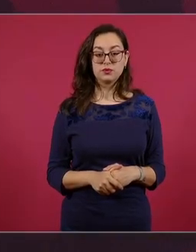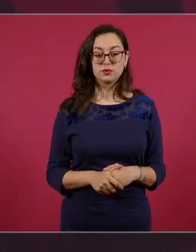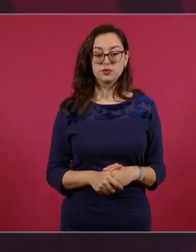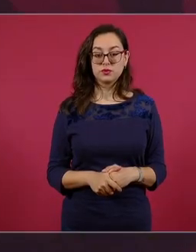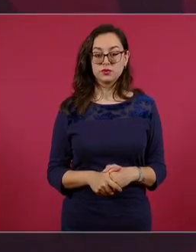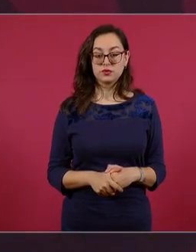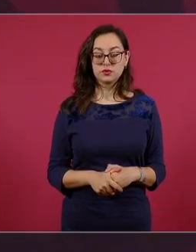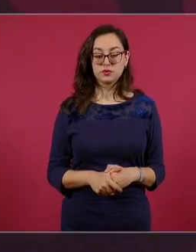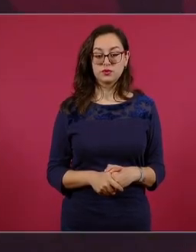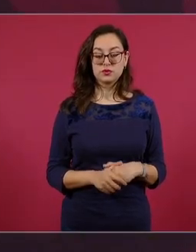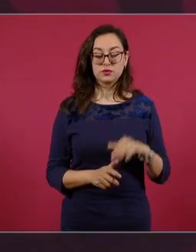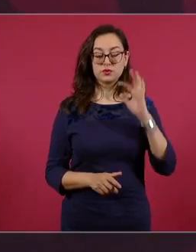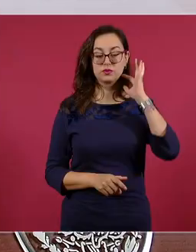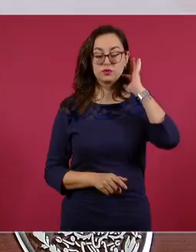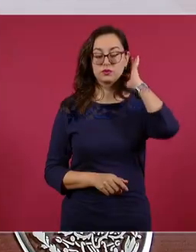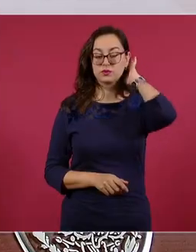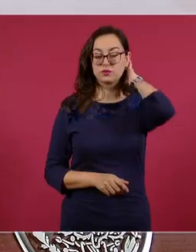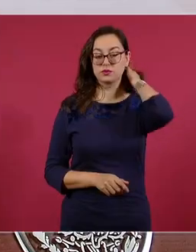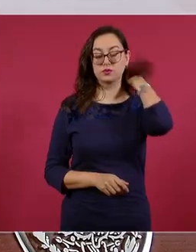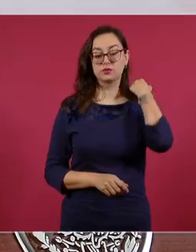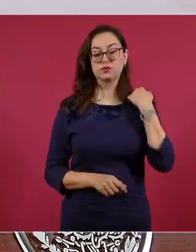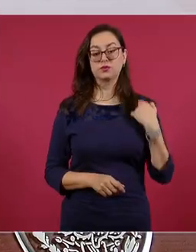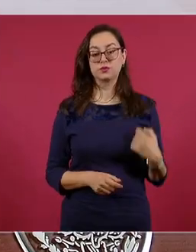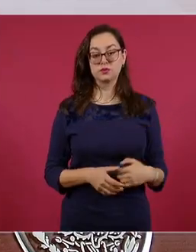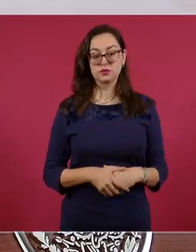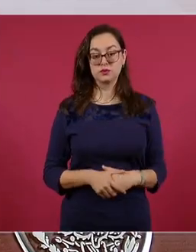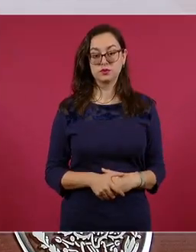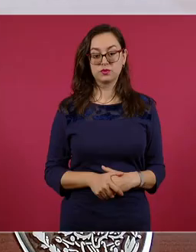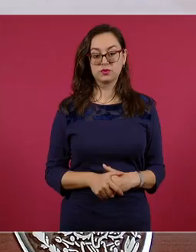a todos los que les hicieron creer